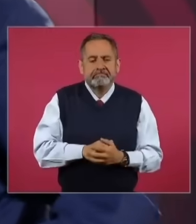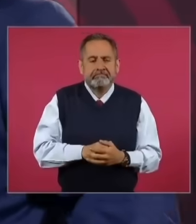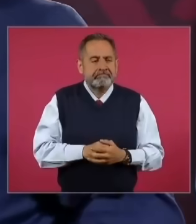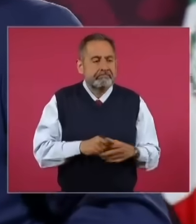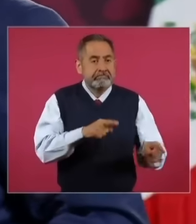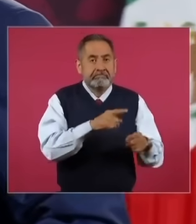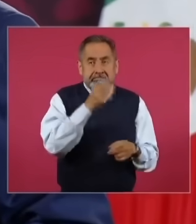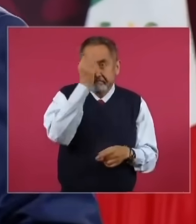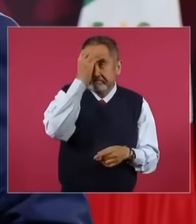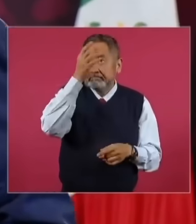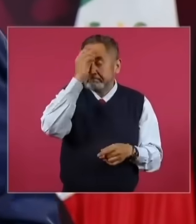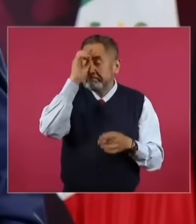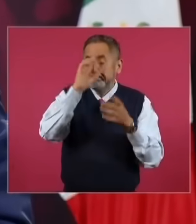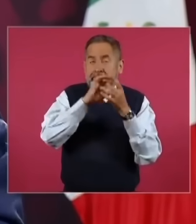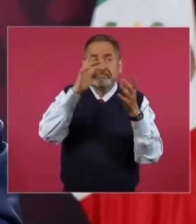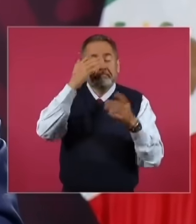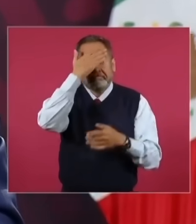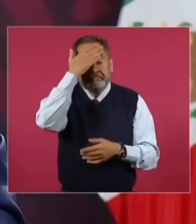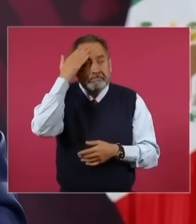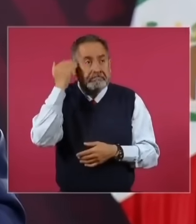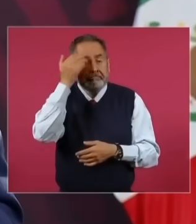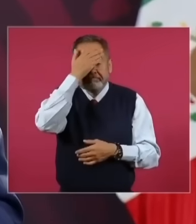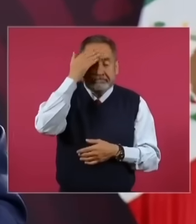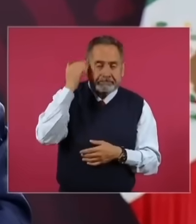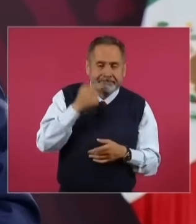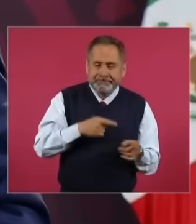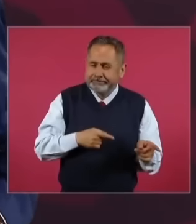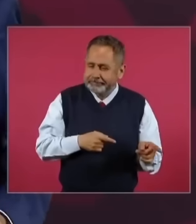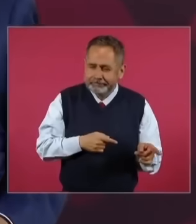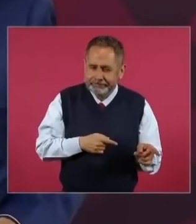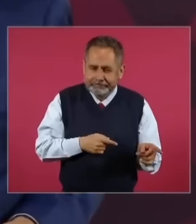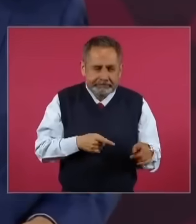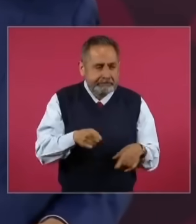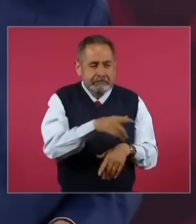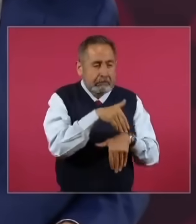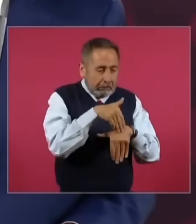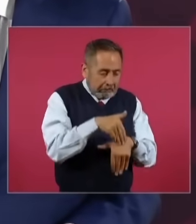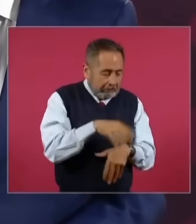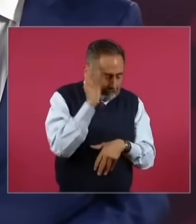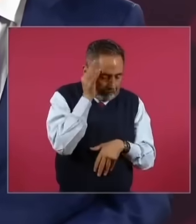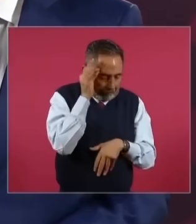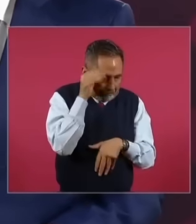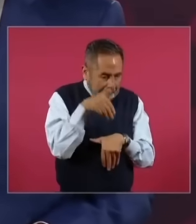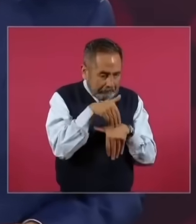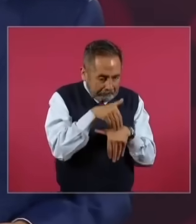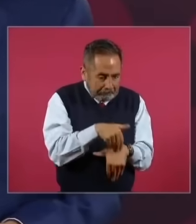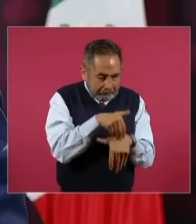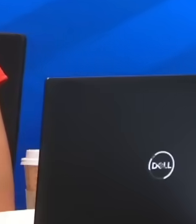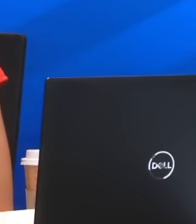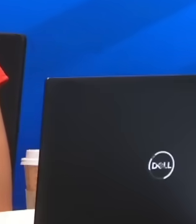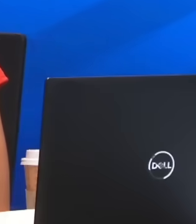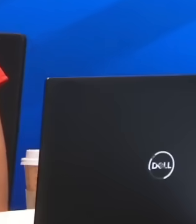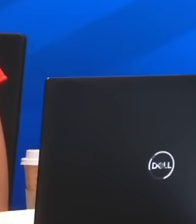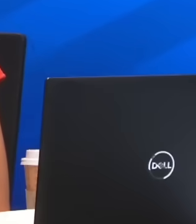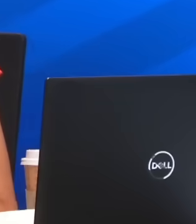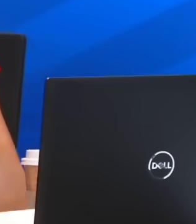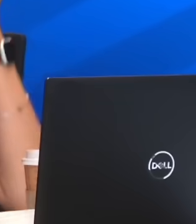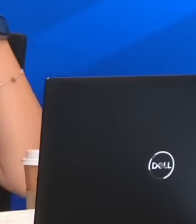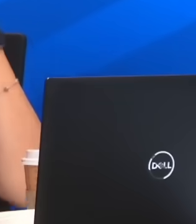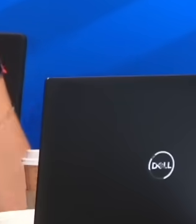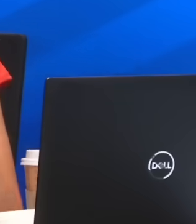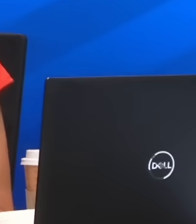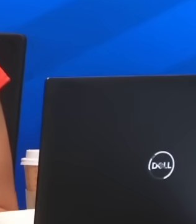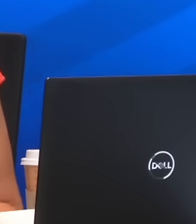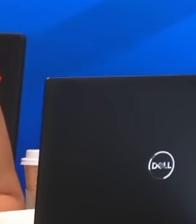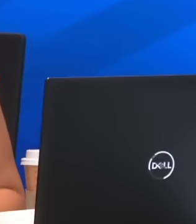ahí ganó. Es correcto. Oye, Raimundo, bueno, te hablaba yo para hacer una precisión o pedirte que nos aclararas un punto,